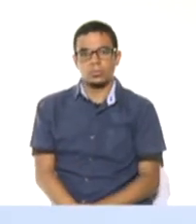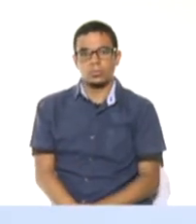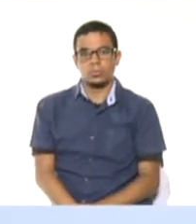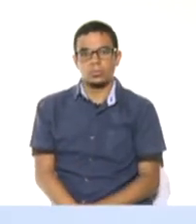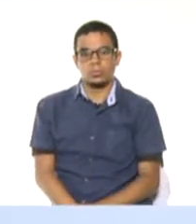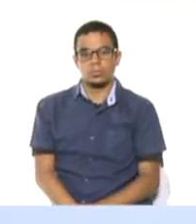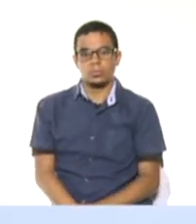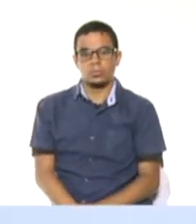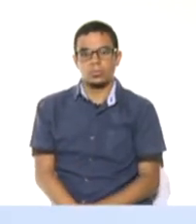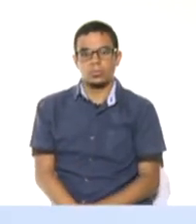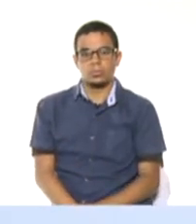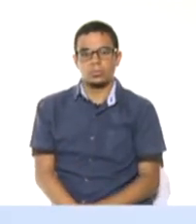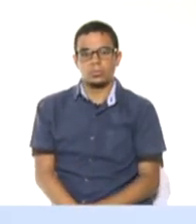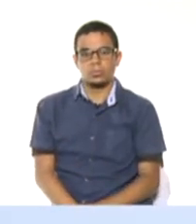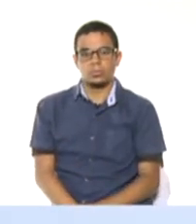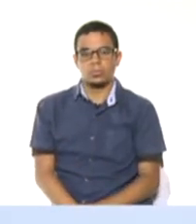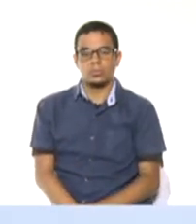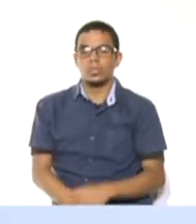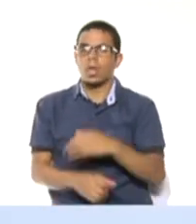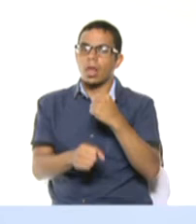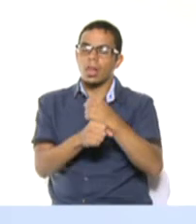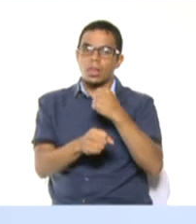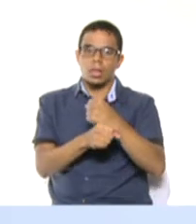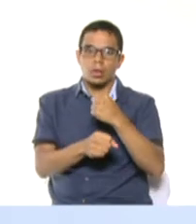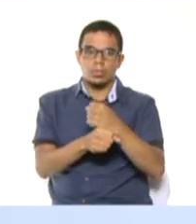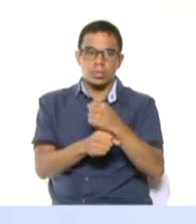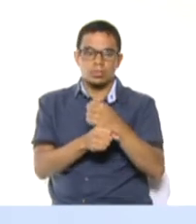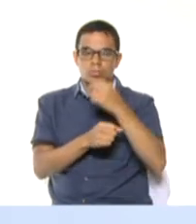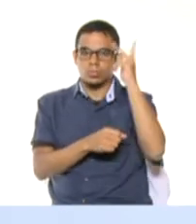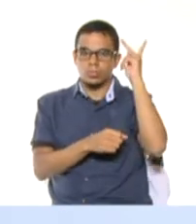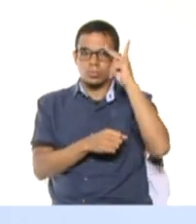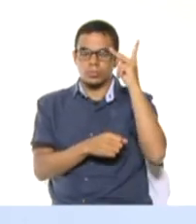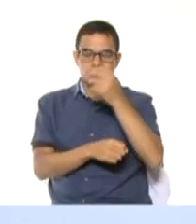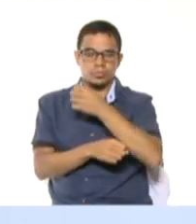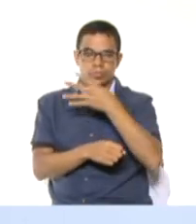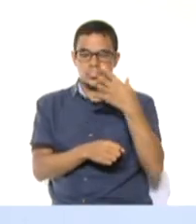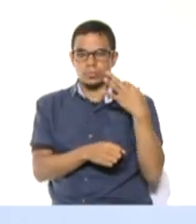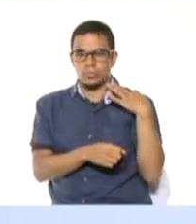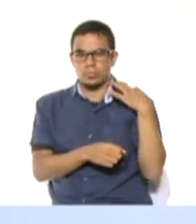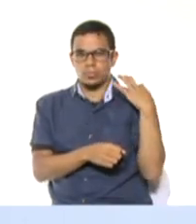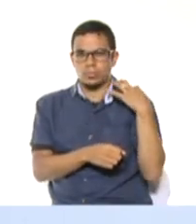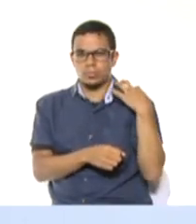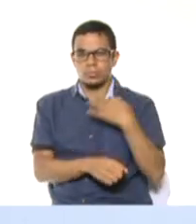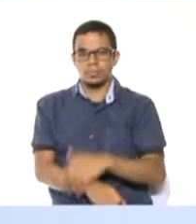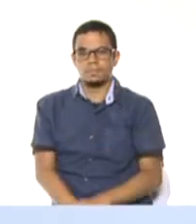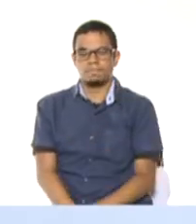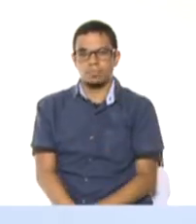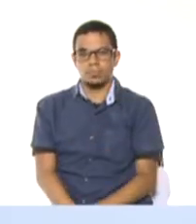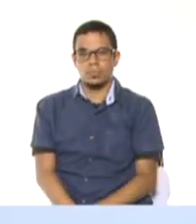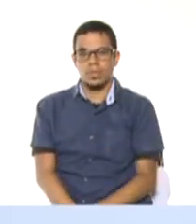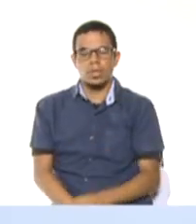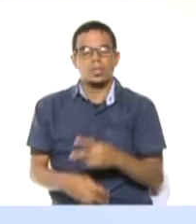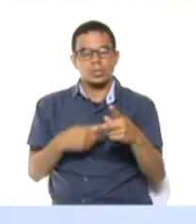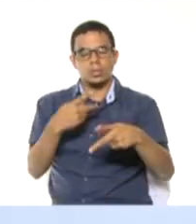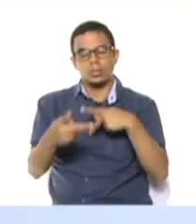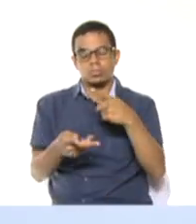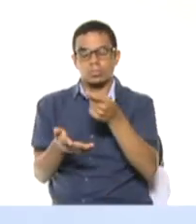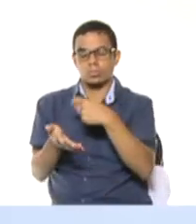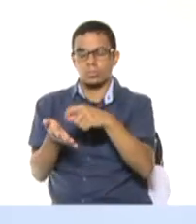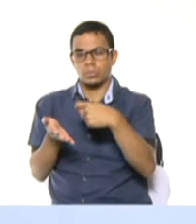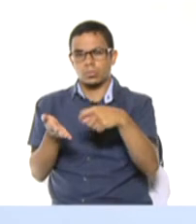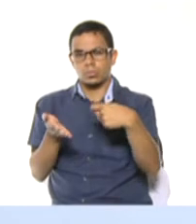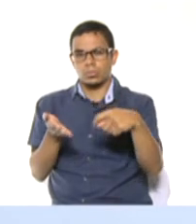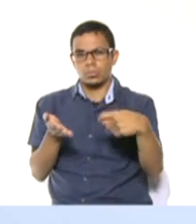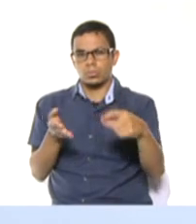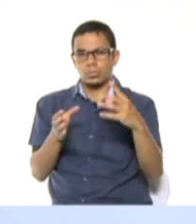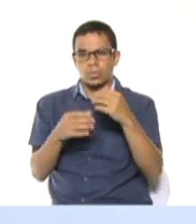entonces con todo lo relacionado a lo que trabajaron los docentes del nivel de primaria. Y cuando hablamos de ese proceso de escritura,